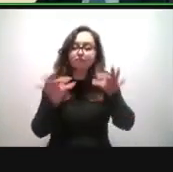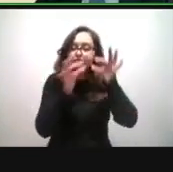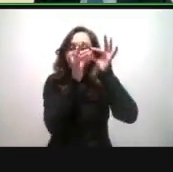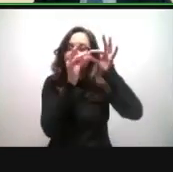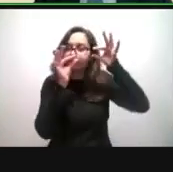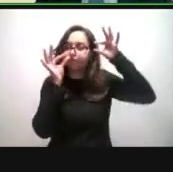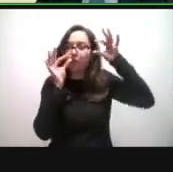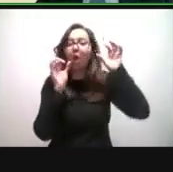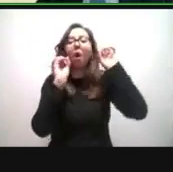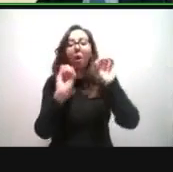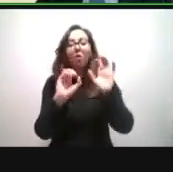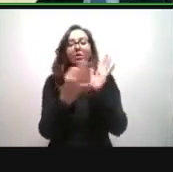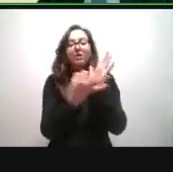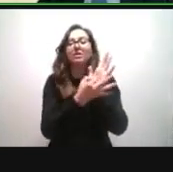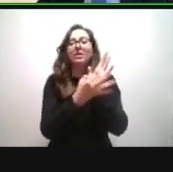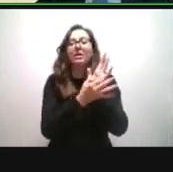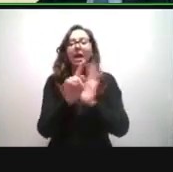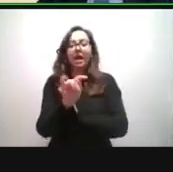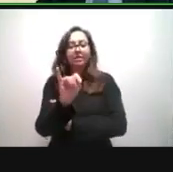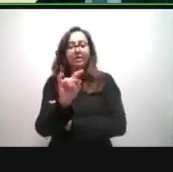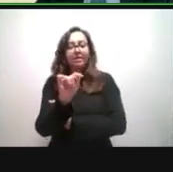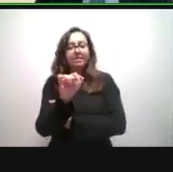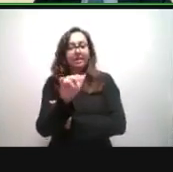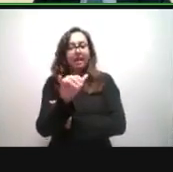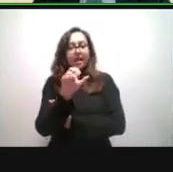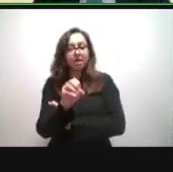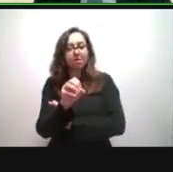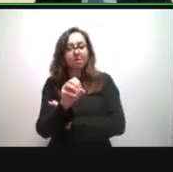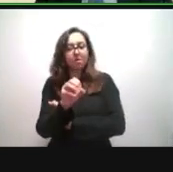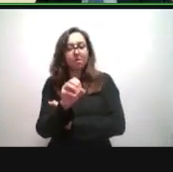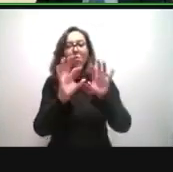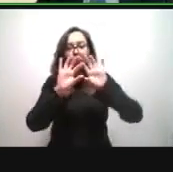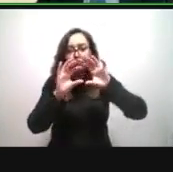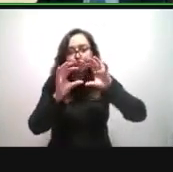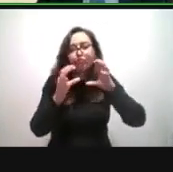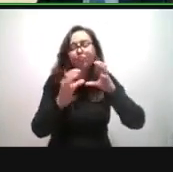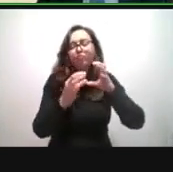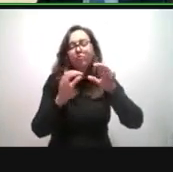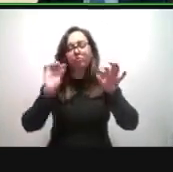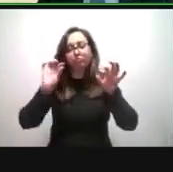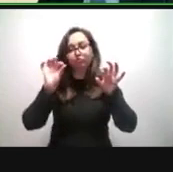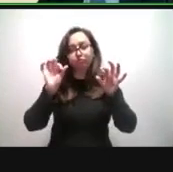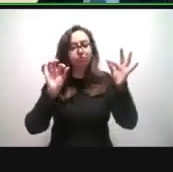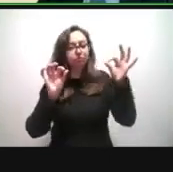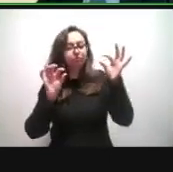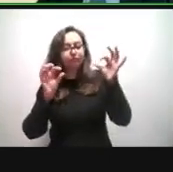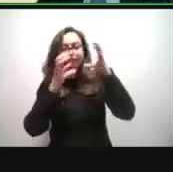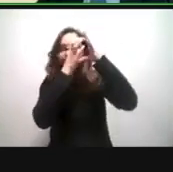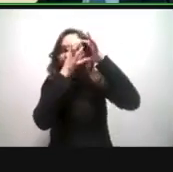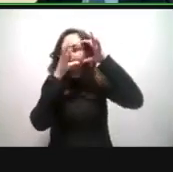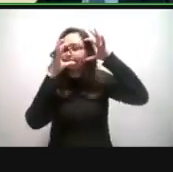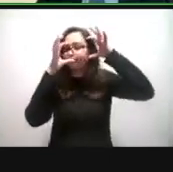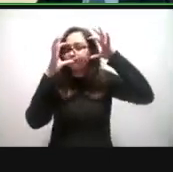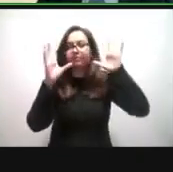colocadas en el sitio se les da la forma y se fijan con algunos pequeños tornillos. En el pómulo,